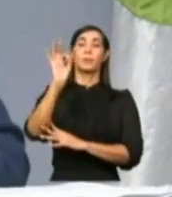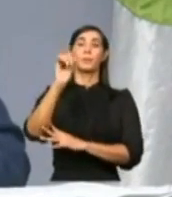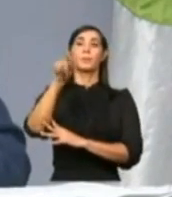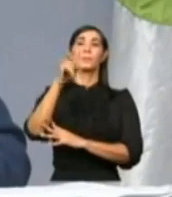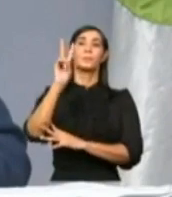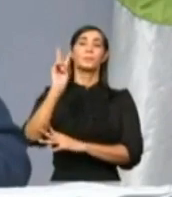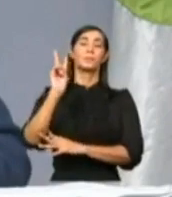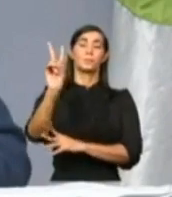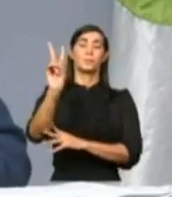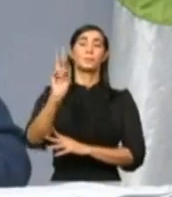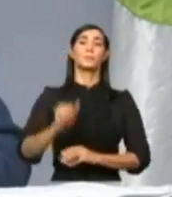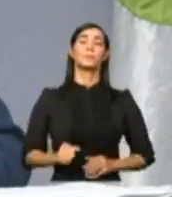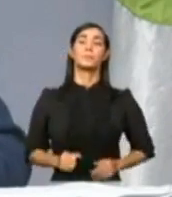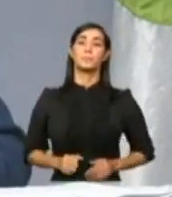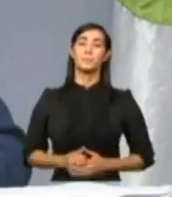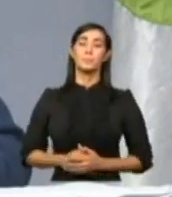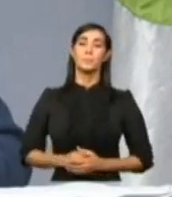49.2.